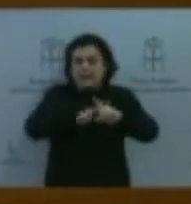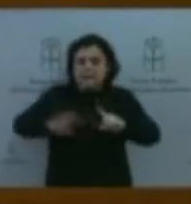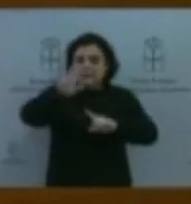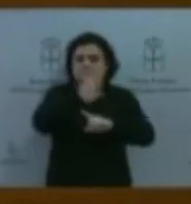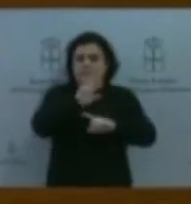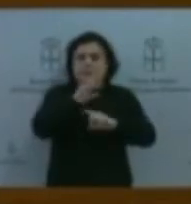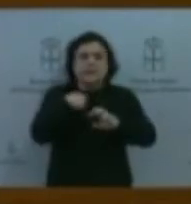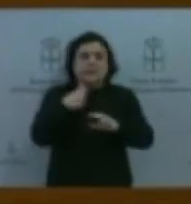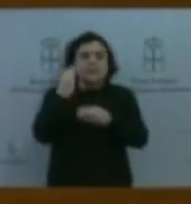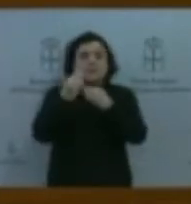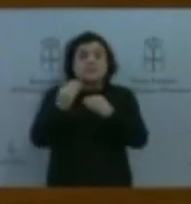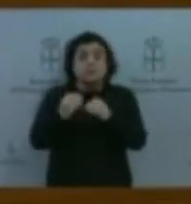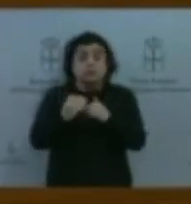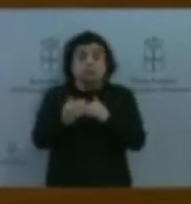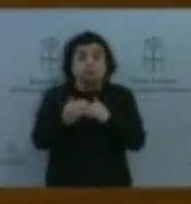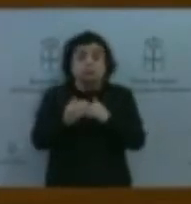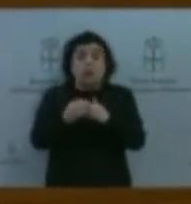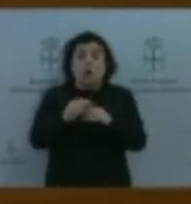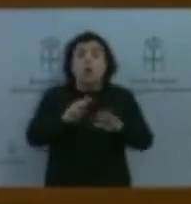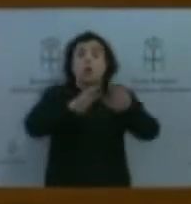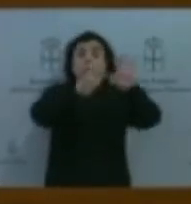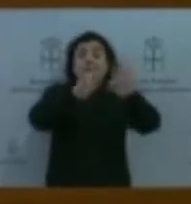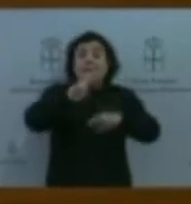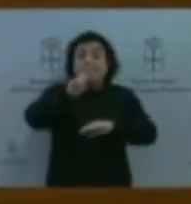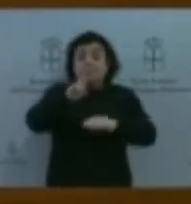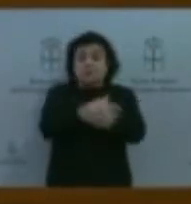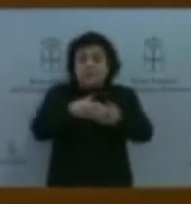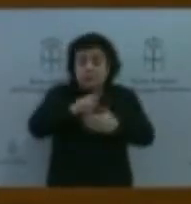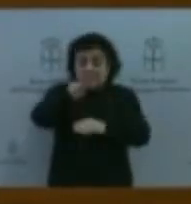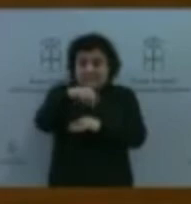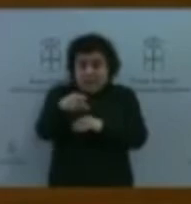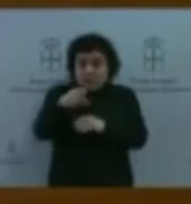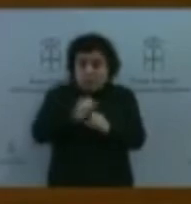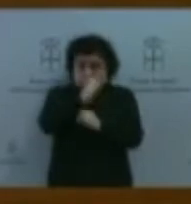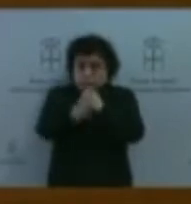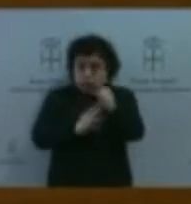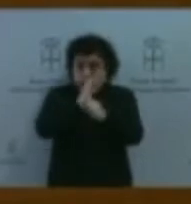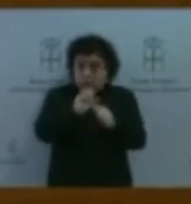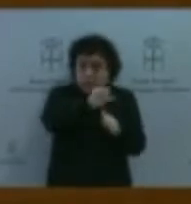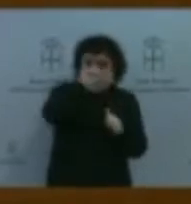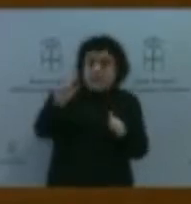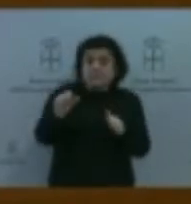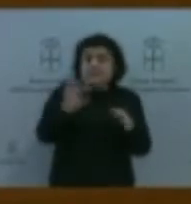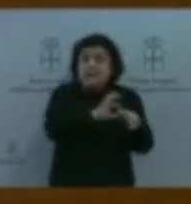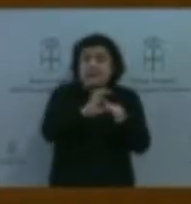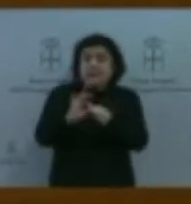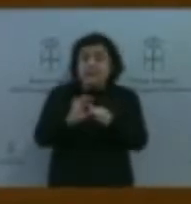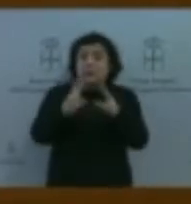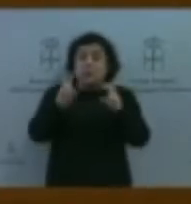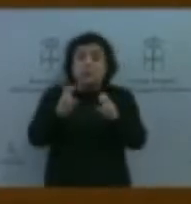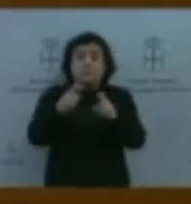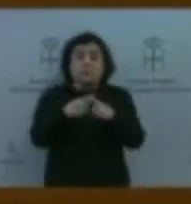en esta legislatura, y que tiene que ver con cuestiones como incrementar el impuesto de patrimonio, incrementar el